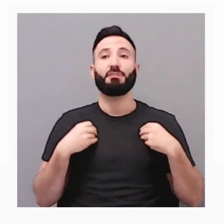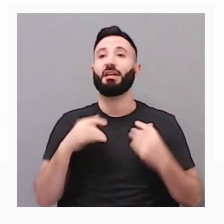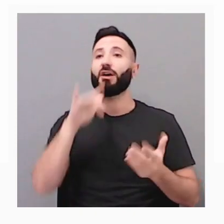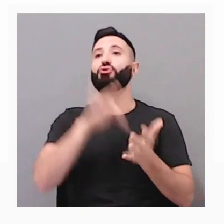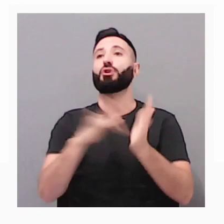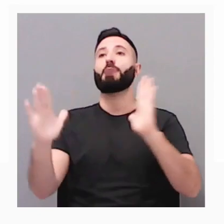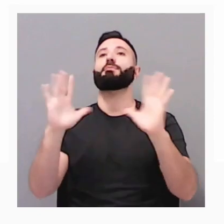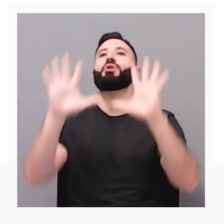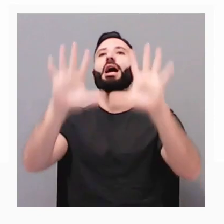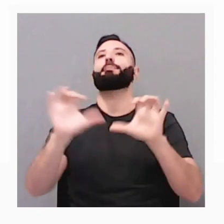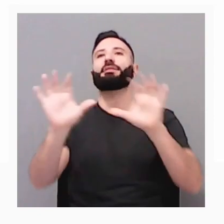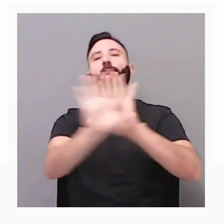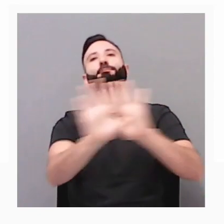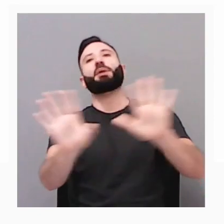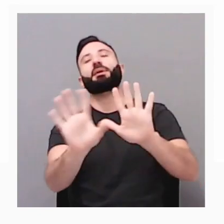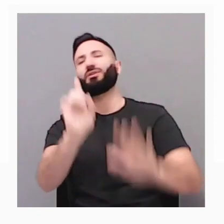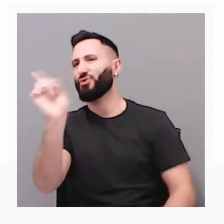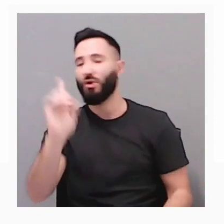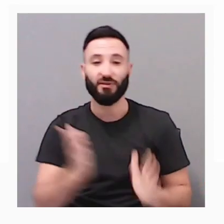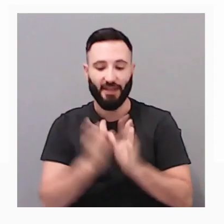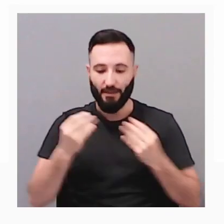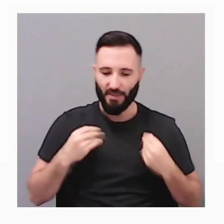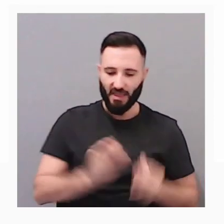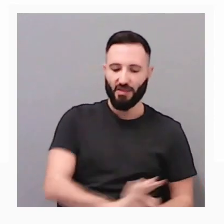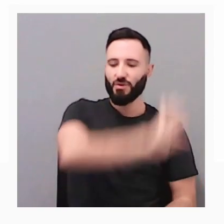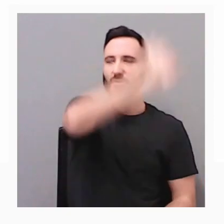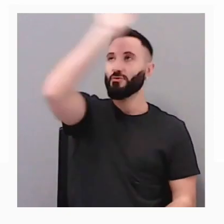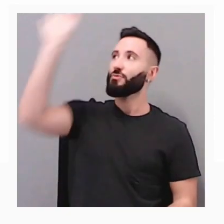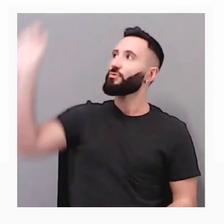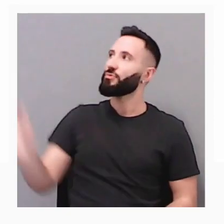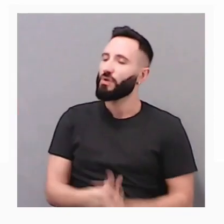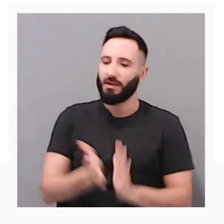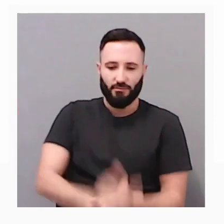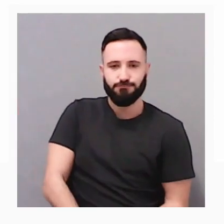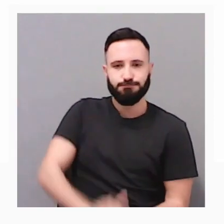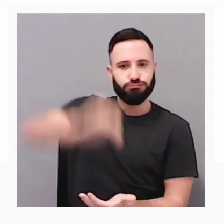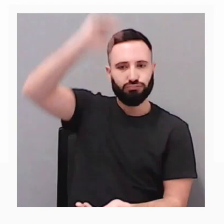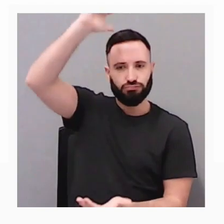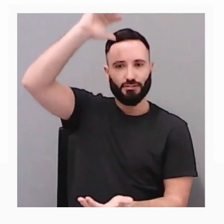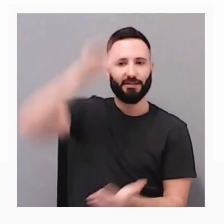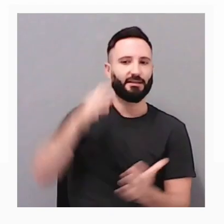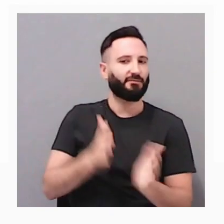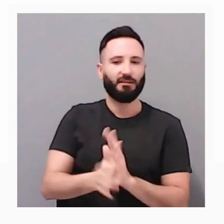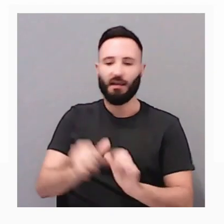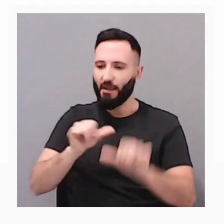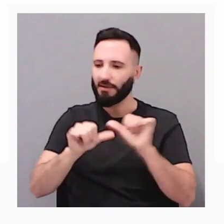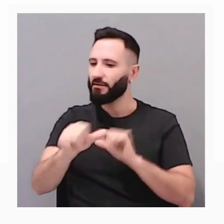de la vida, sino que en la vida es un completo aprendizaje, es un completo desarrollo personal y es muy importante